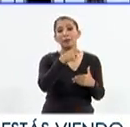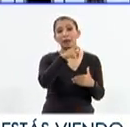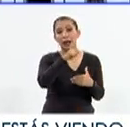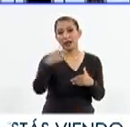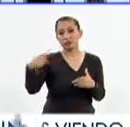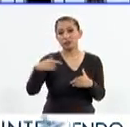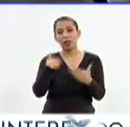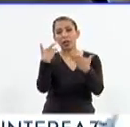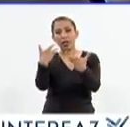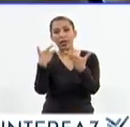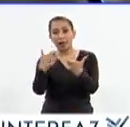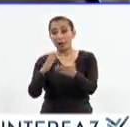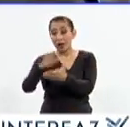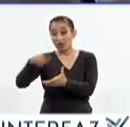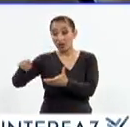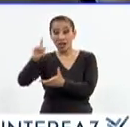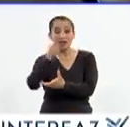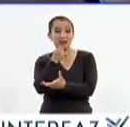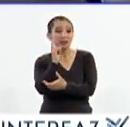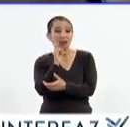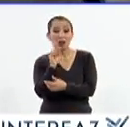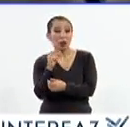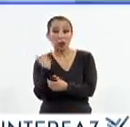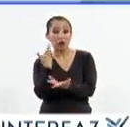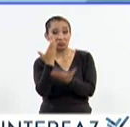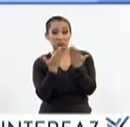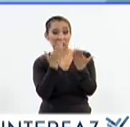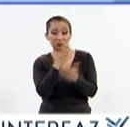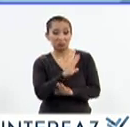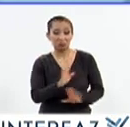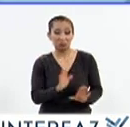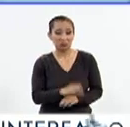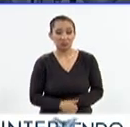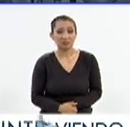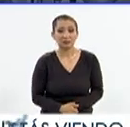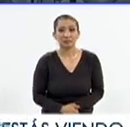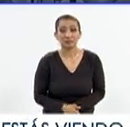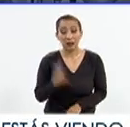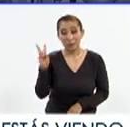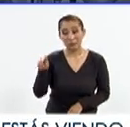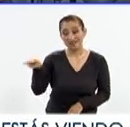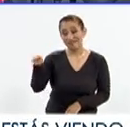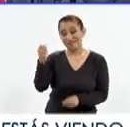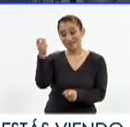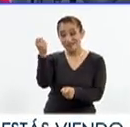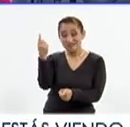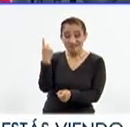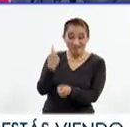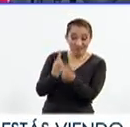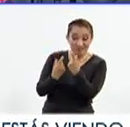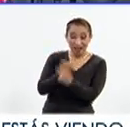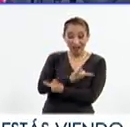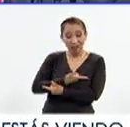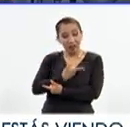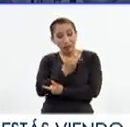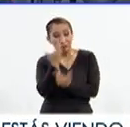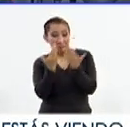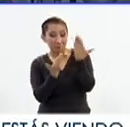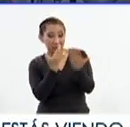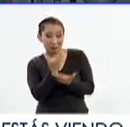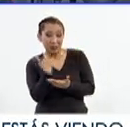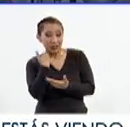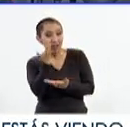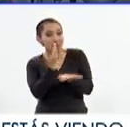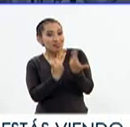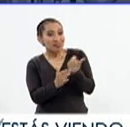Gabriela, las aspiraciones de la mayoría de las niñas no incluyen las aulas. La verdad es que son pocas las que gustan de estudiar, de